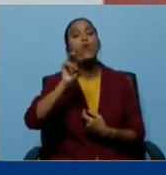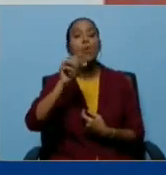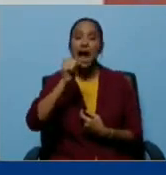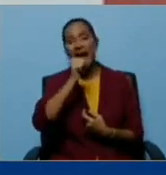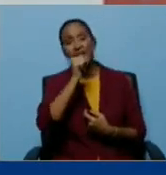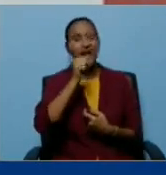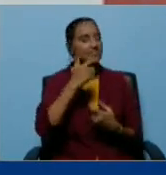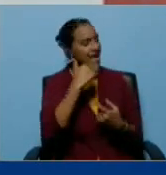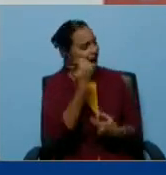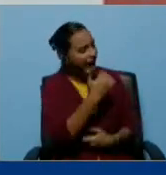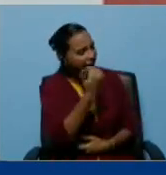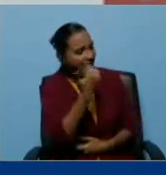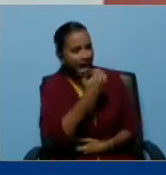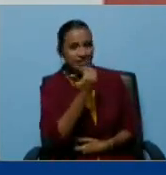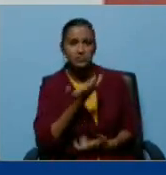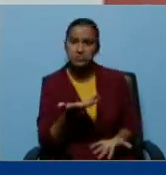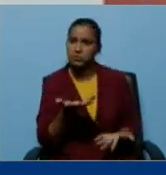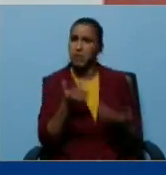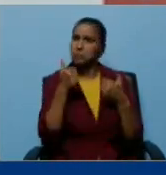Chévere.